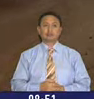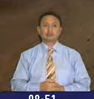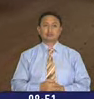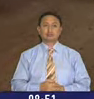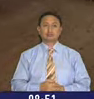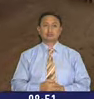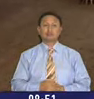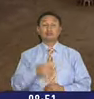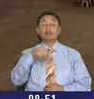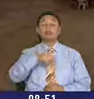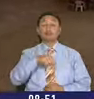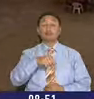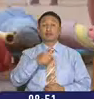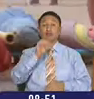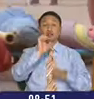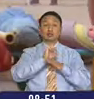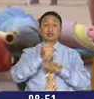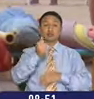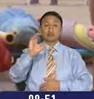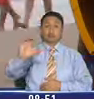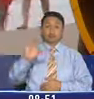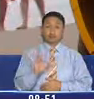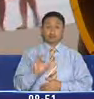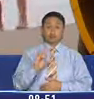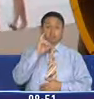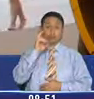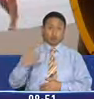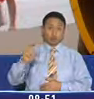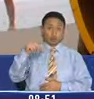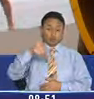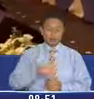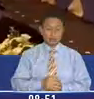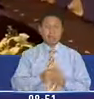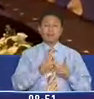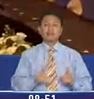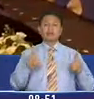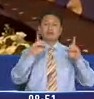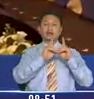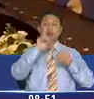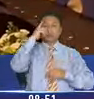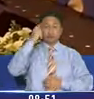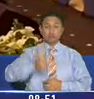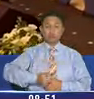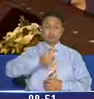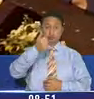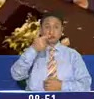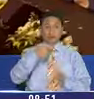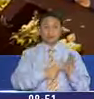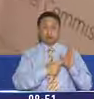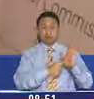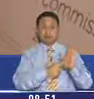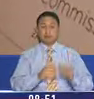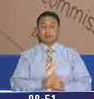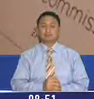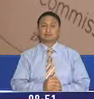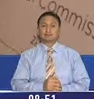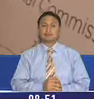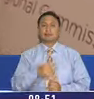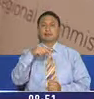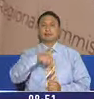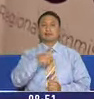de ingresos no petroleros para el Ecuador es el turismo. Así lo indican los datos que desde el gobierno nacional se desprenden. De ahí